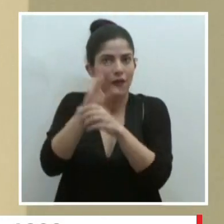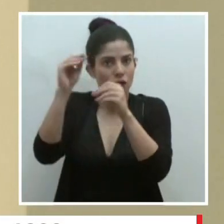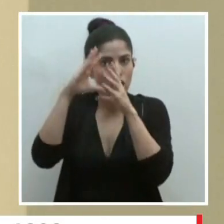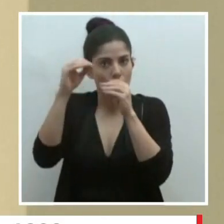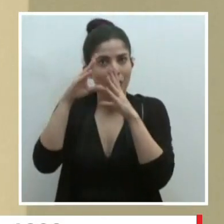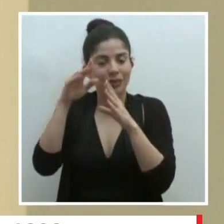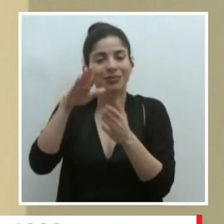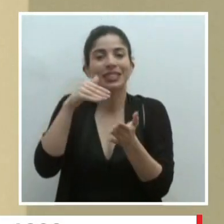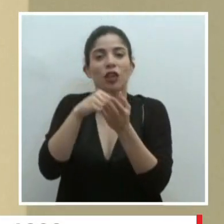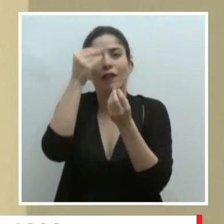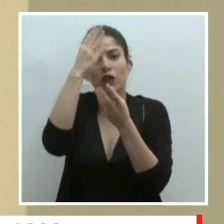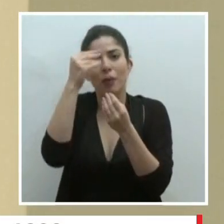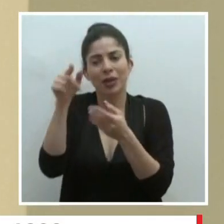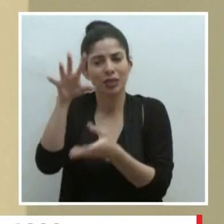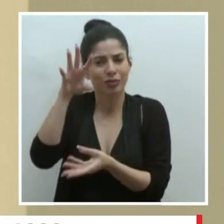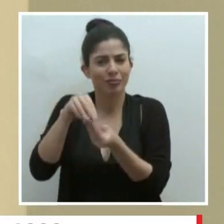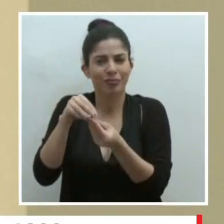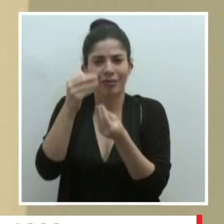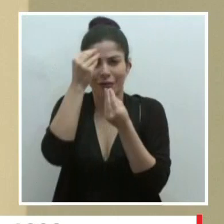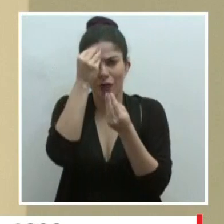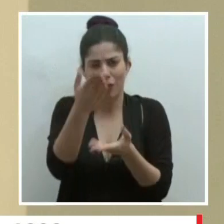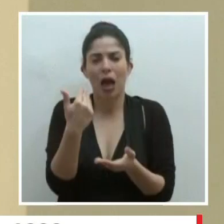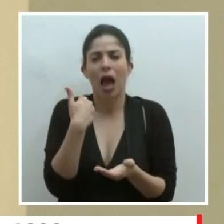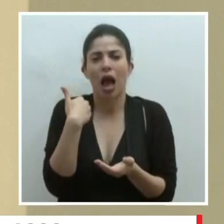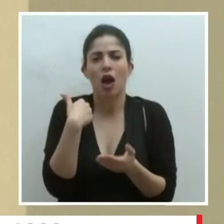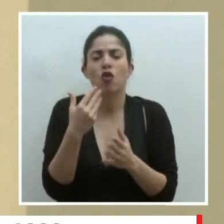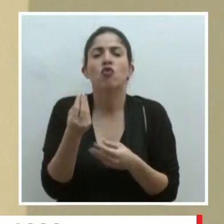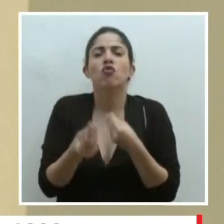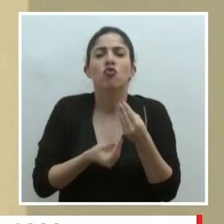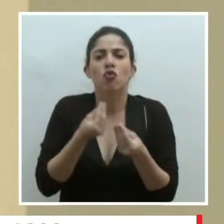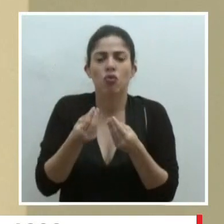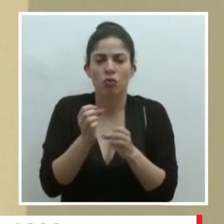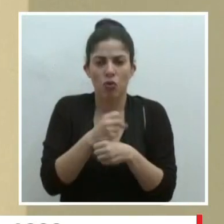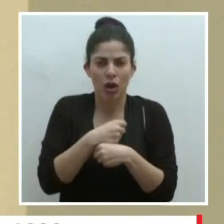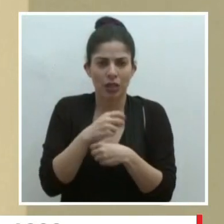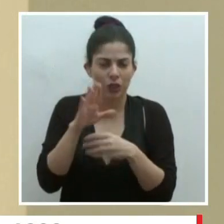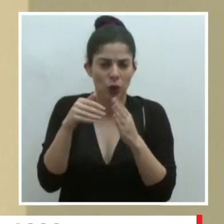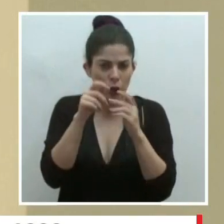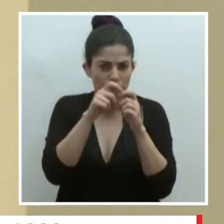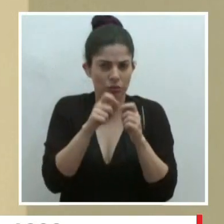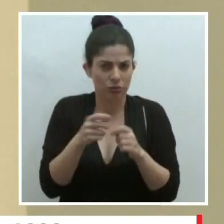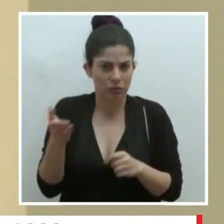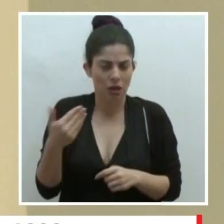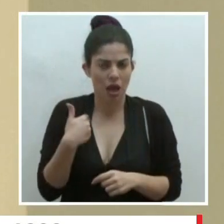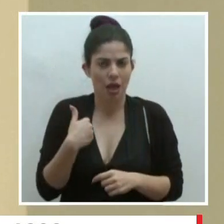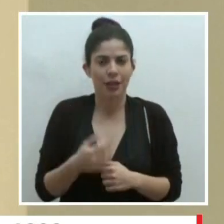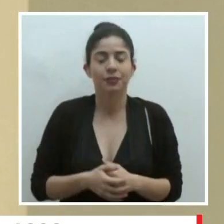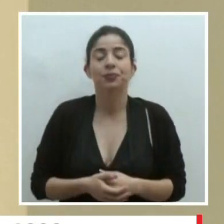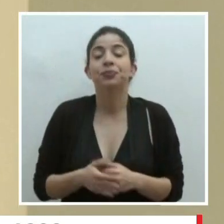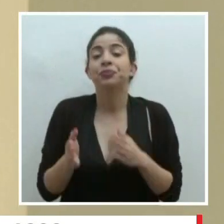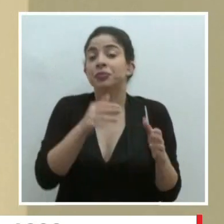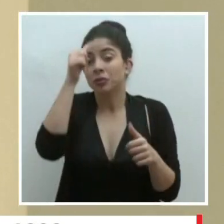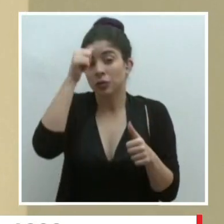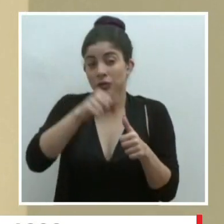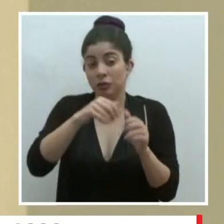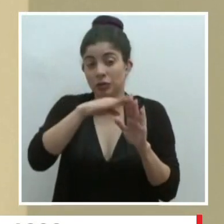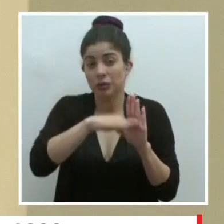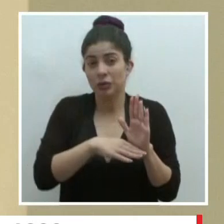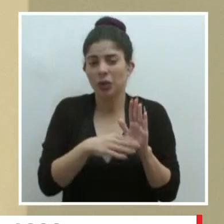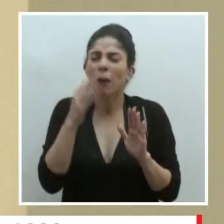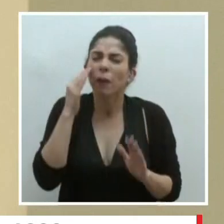el centro de información el material y ahí está todo el detalle. Recordemos que esta medida se hace necesaria,